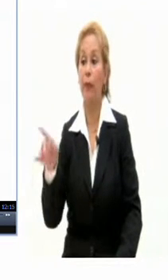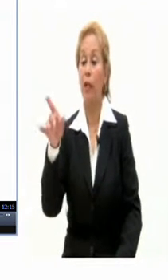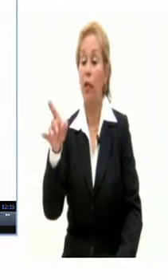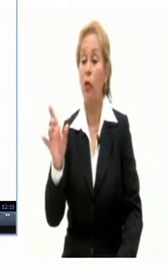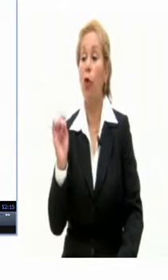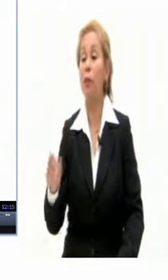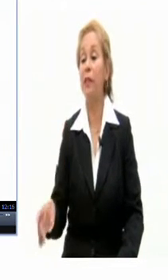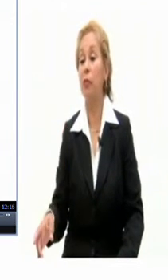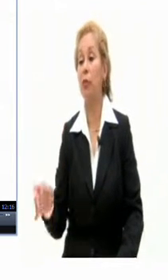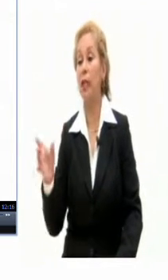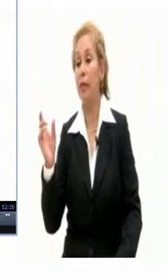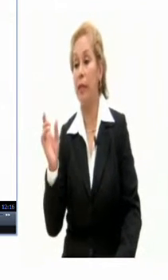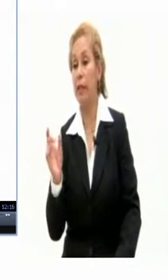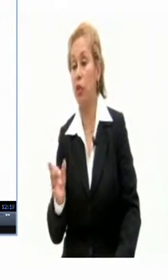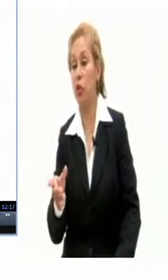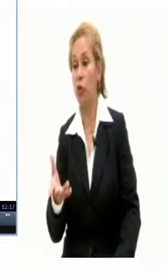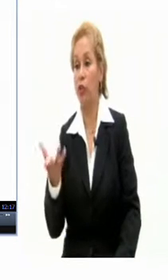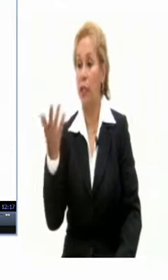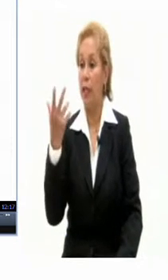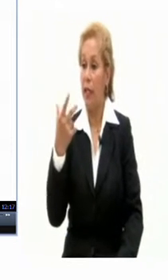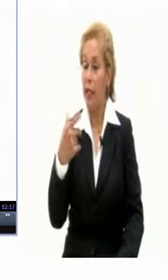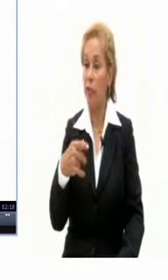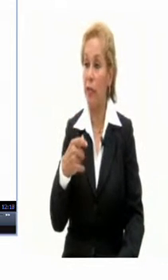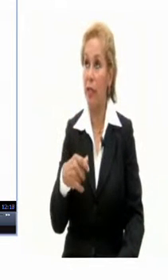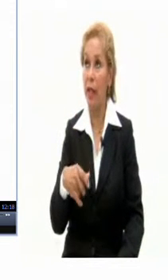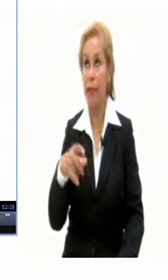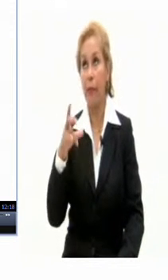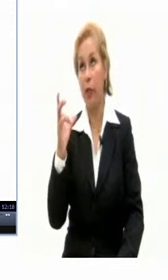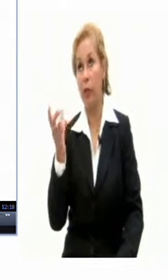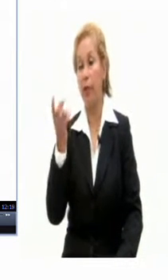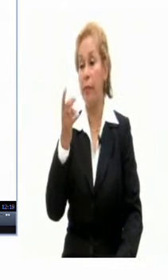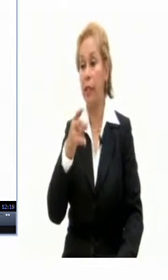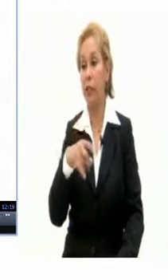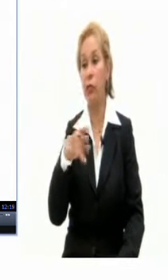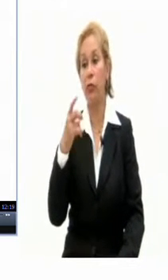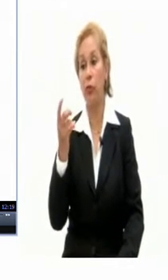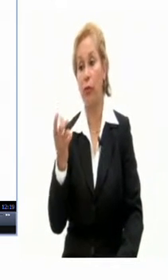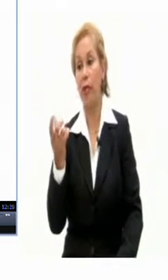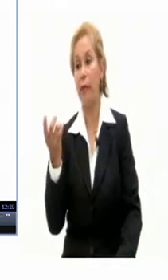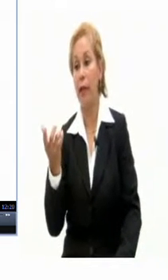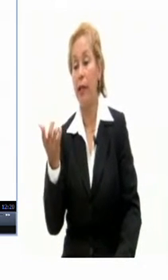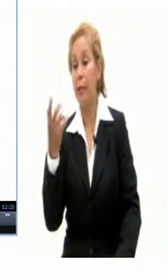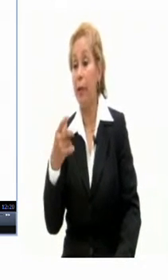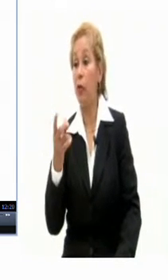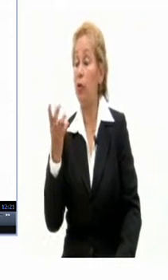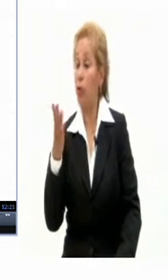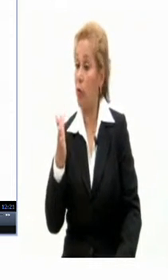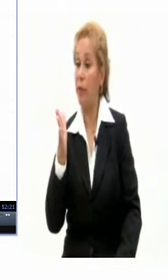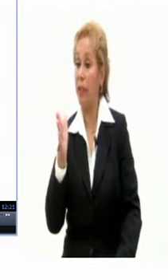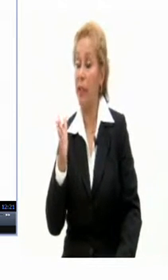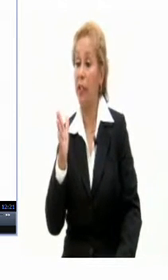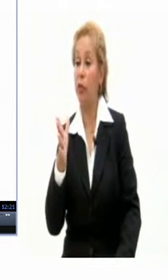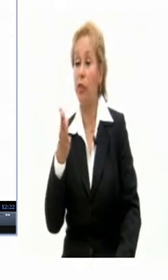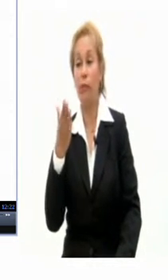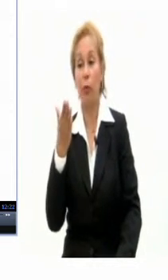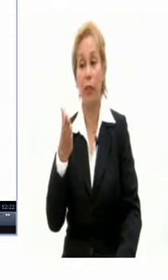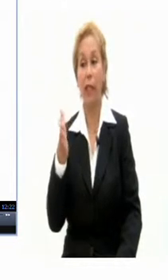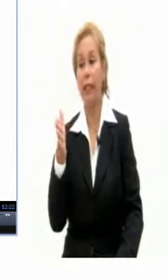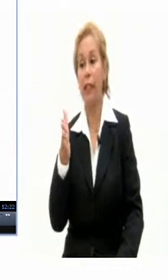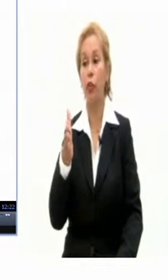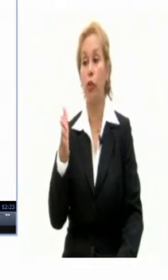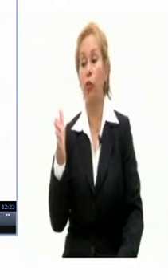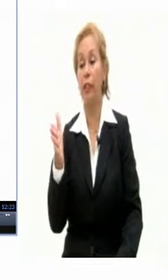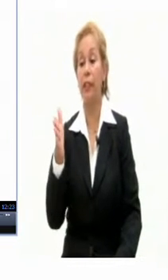realizando? Luego pasamos a las limitaciones. En la universidad, bueno, la limitación es opcional, pero de todas maneras creo